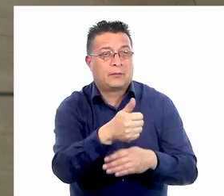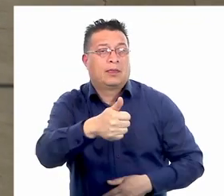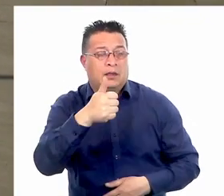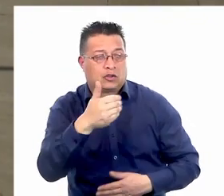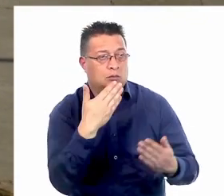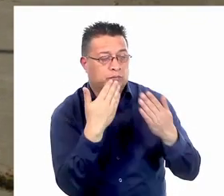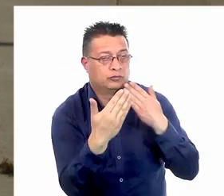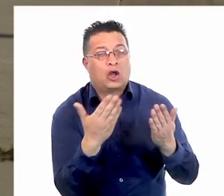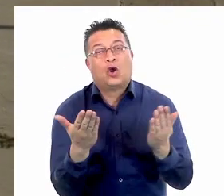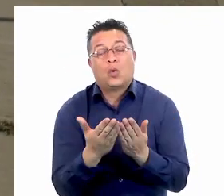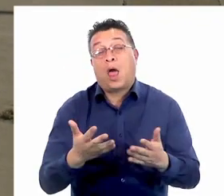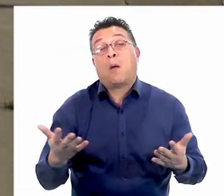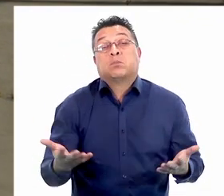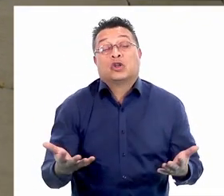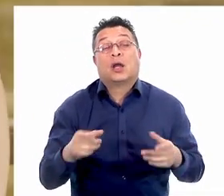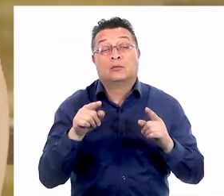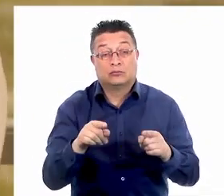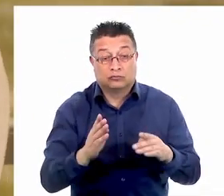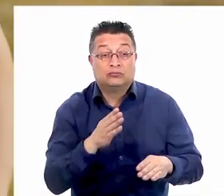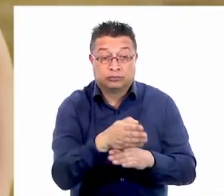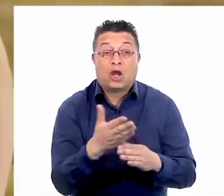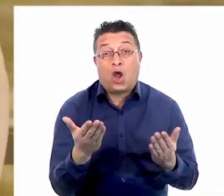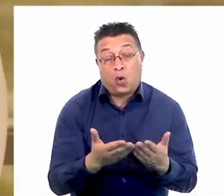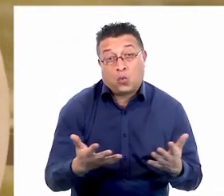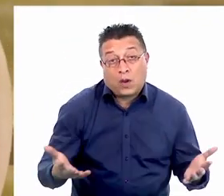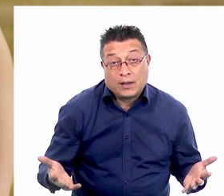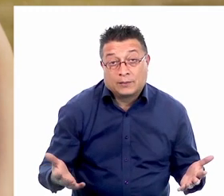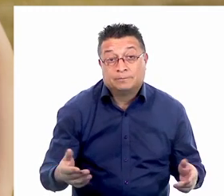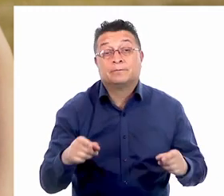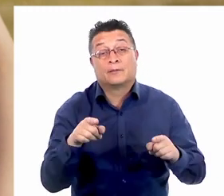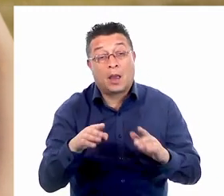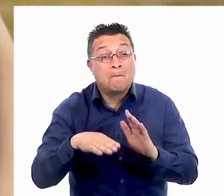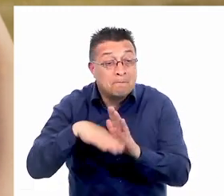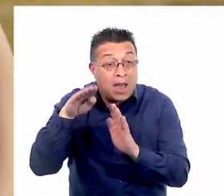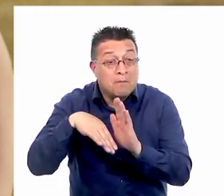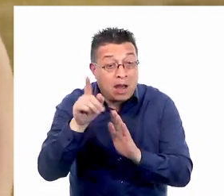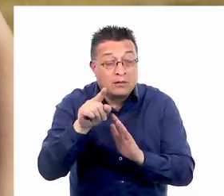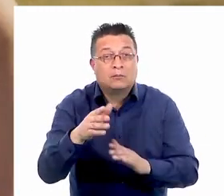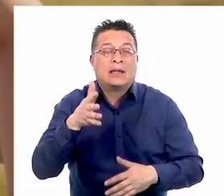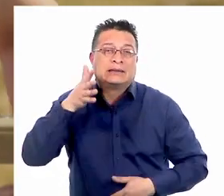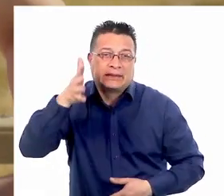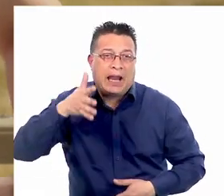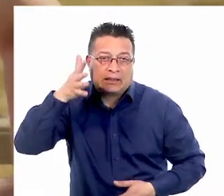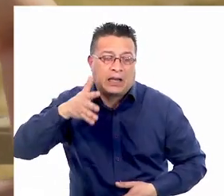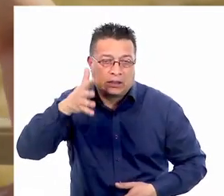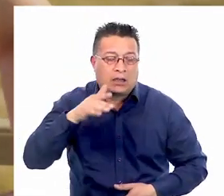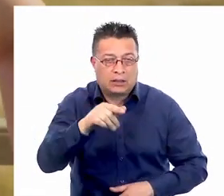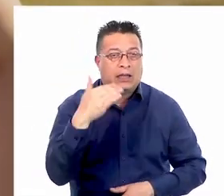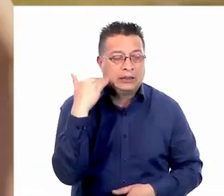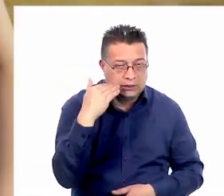con la dirección del colegio porque más pasa en el colegio. Y lo que más hacen es hacer